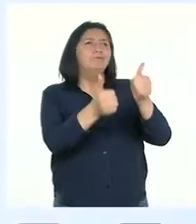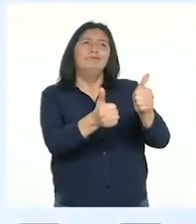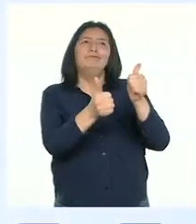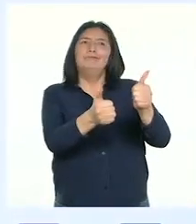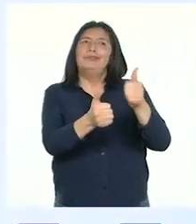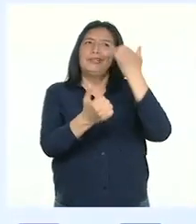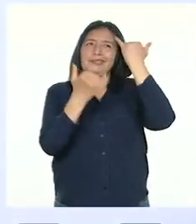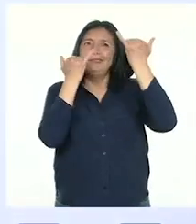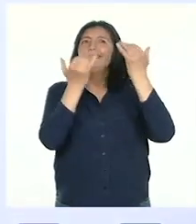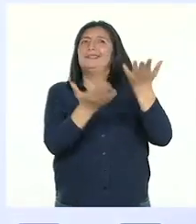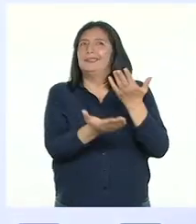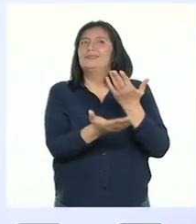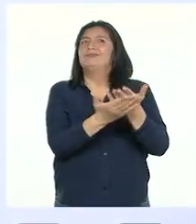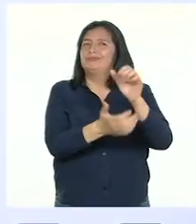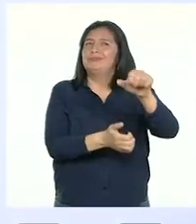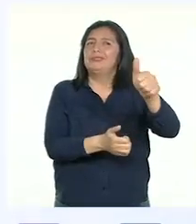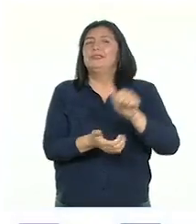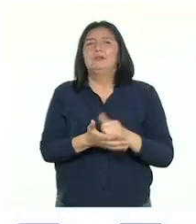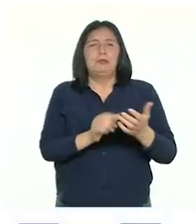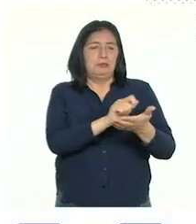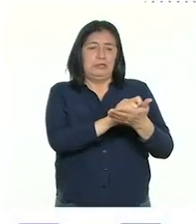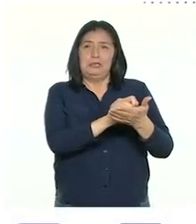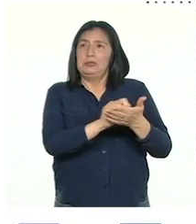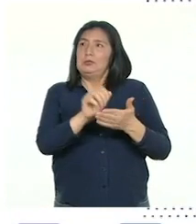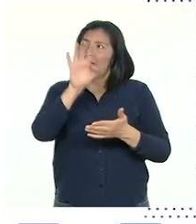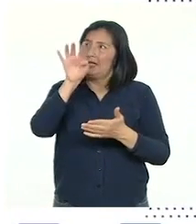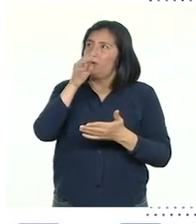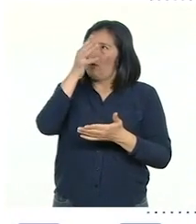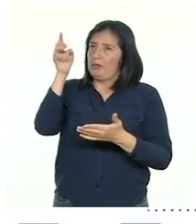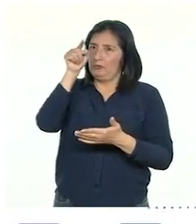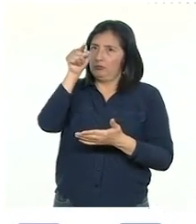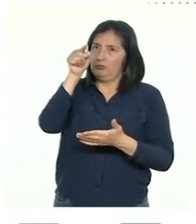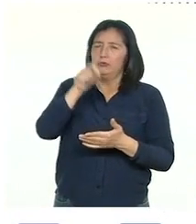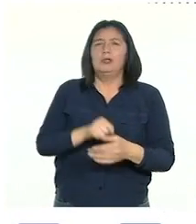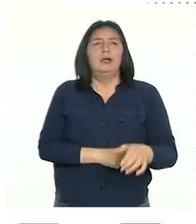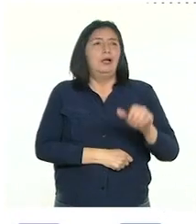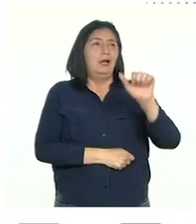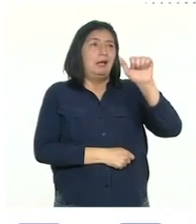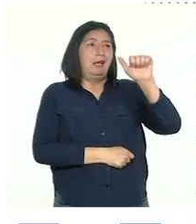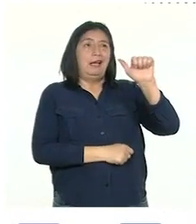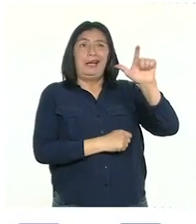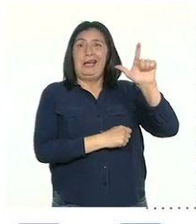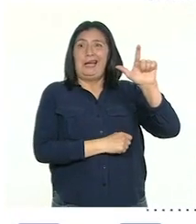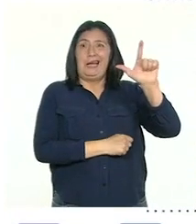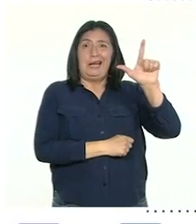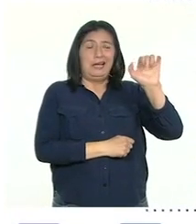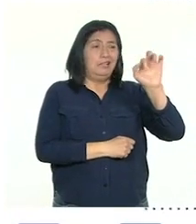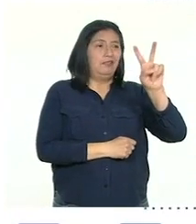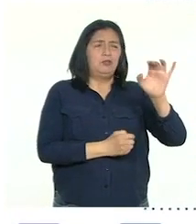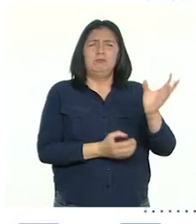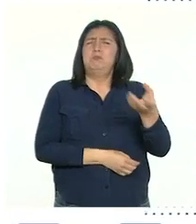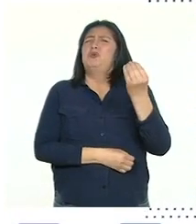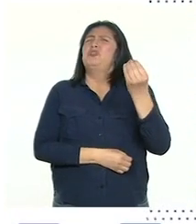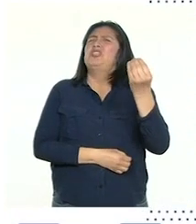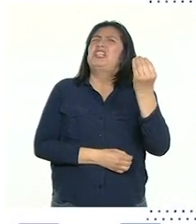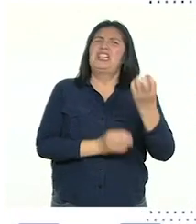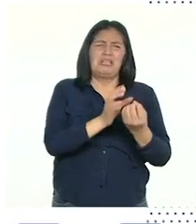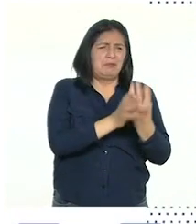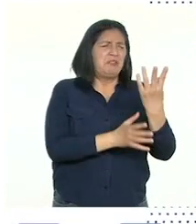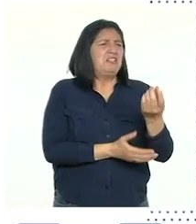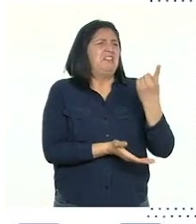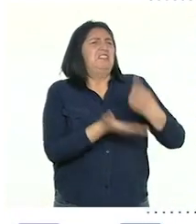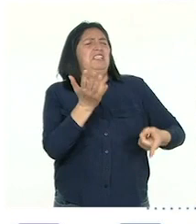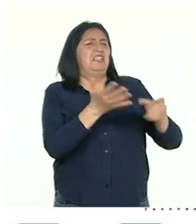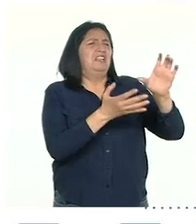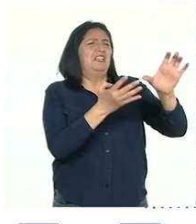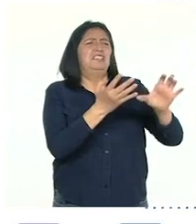Excelentes propuestas. Vamos anotándolas en el cuadro. Álvaro quiere conocer por qué ocurre la primavera y qué